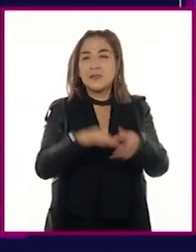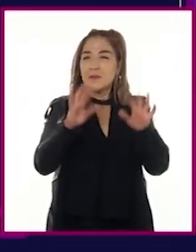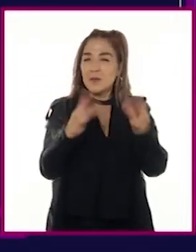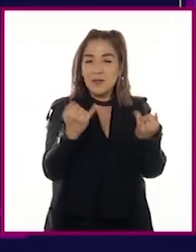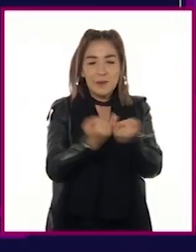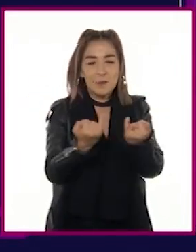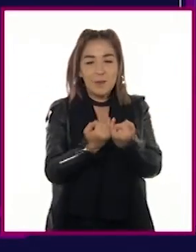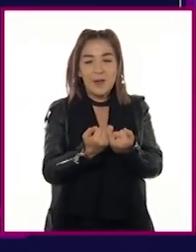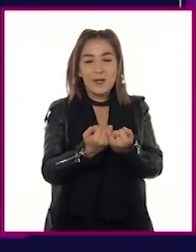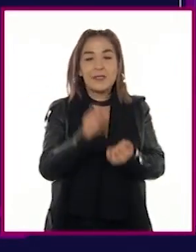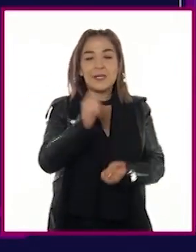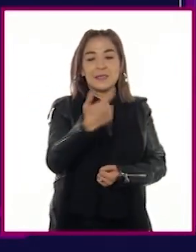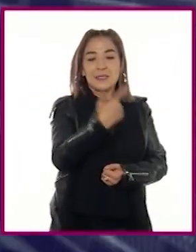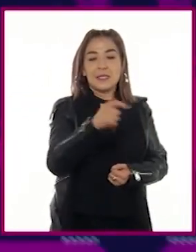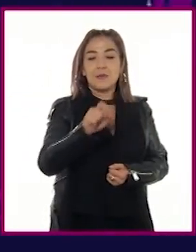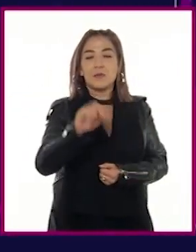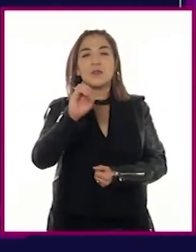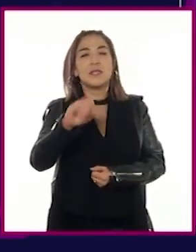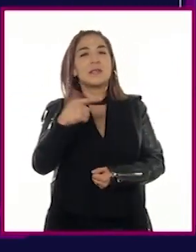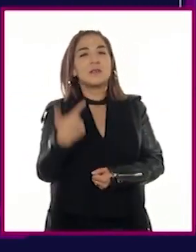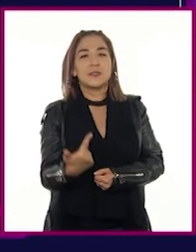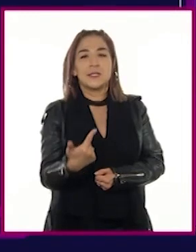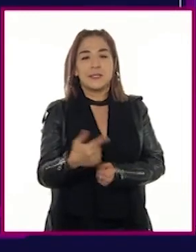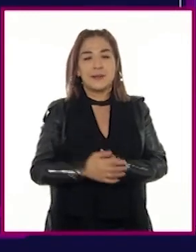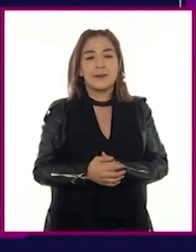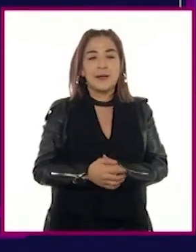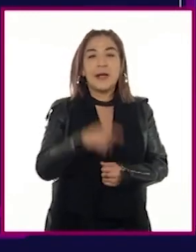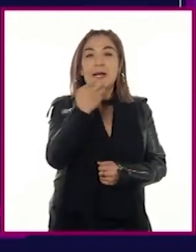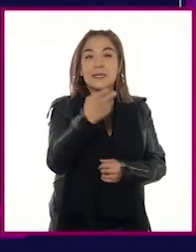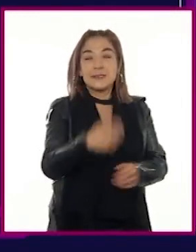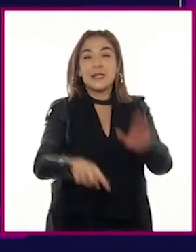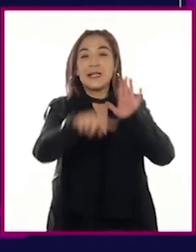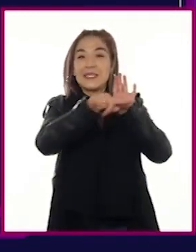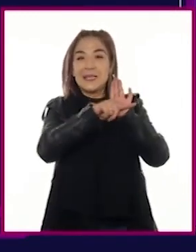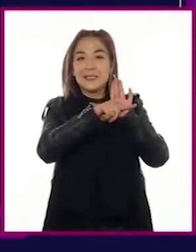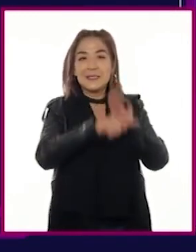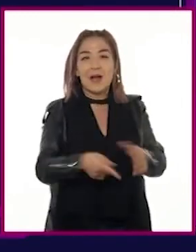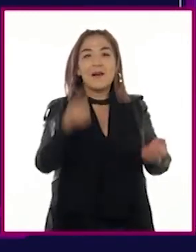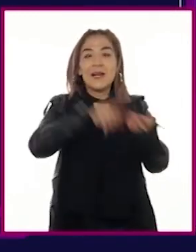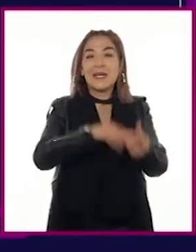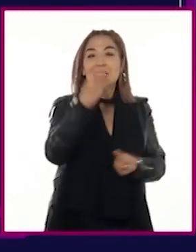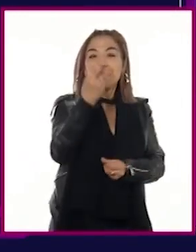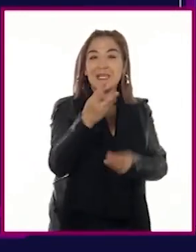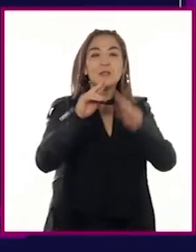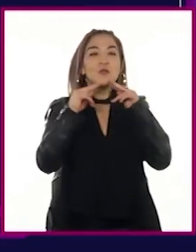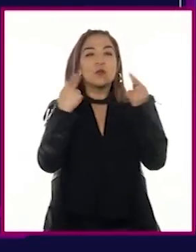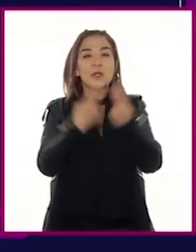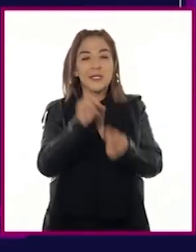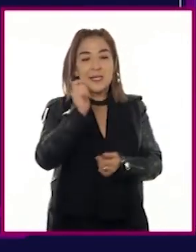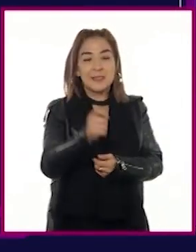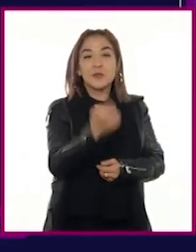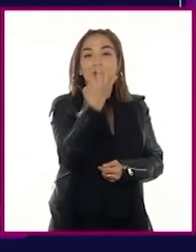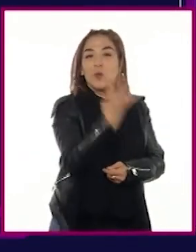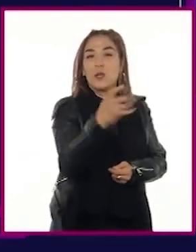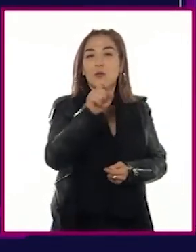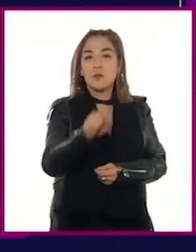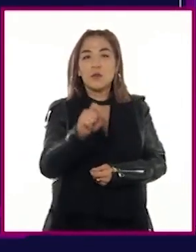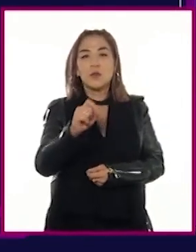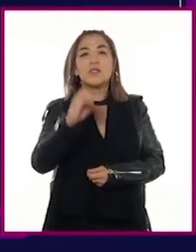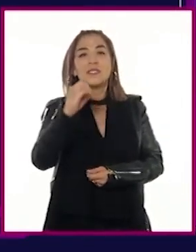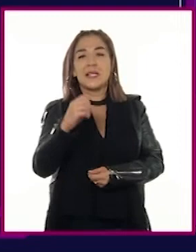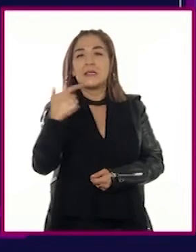a 7.07. Al restar el lado de 3 unidades del rectángulo queda